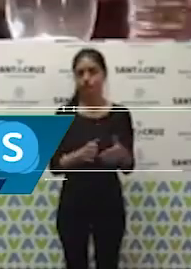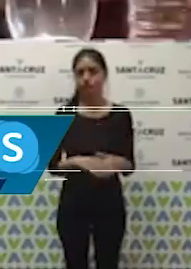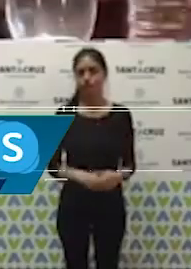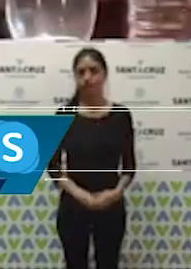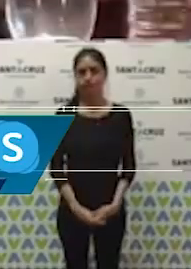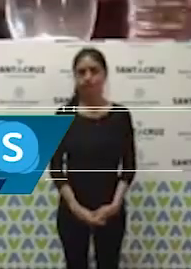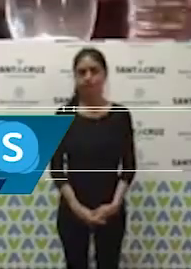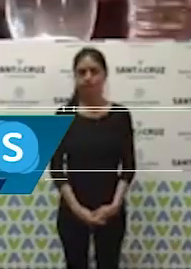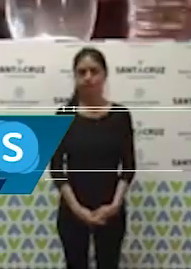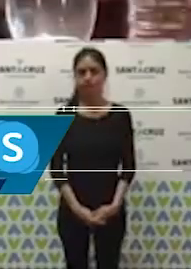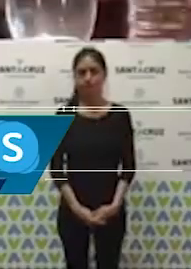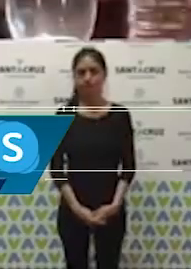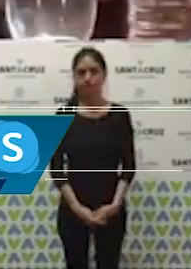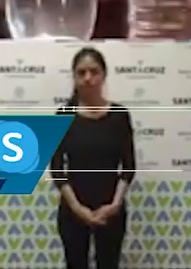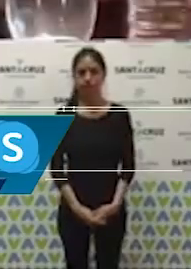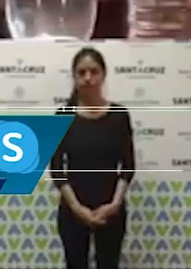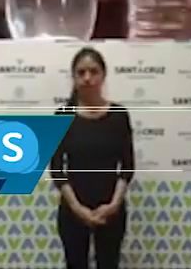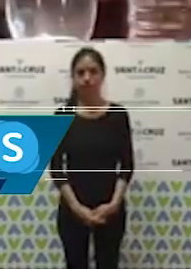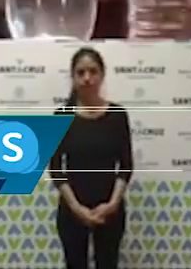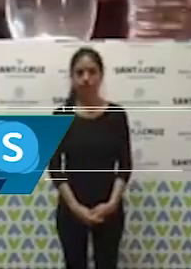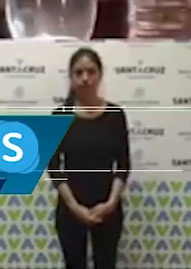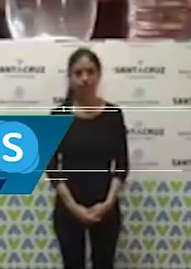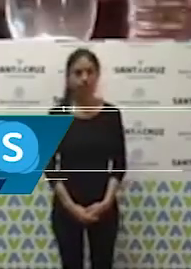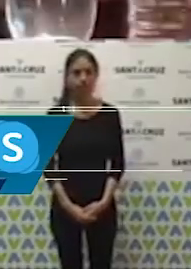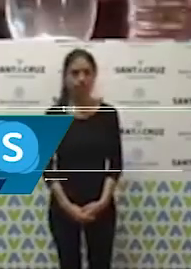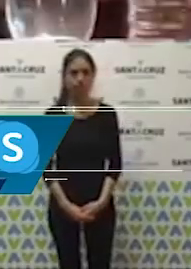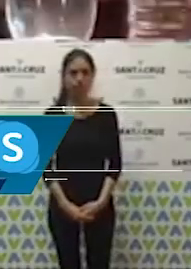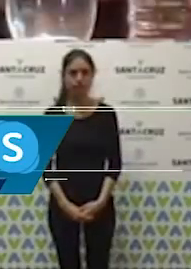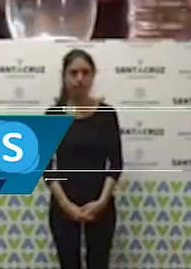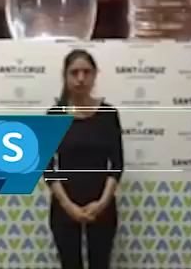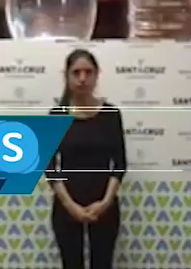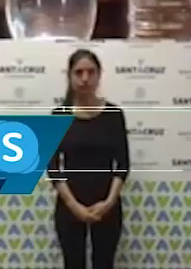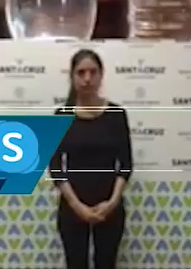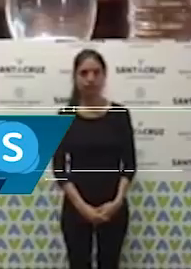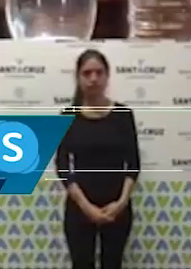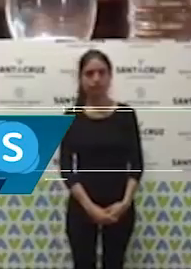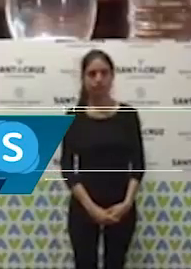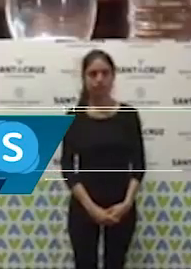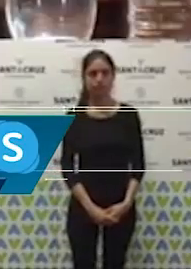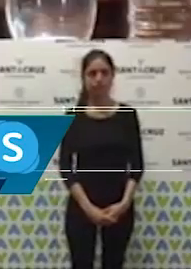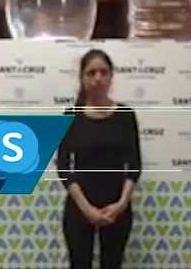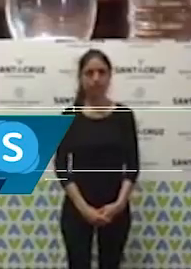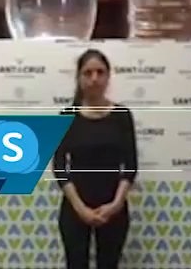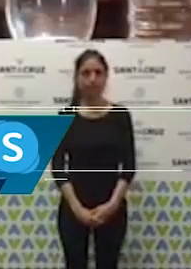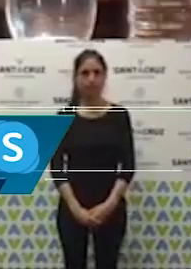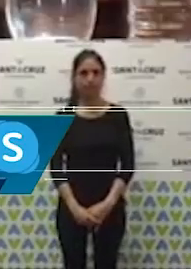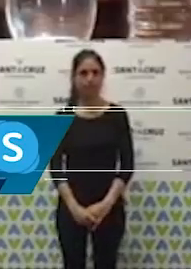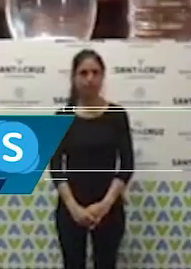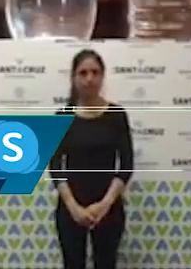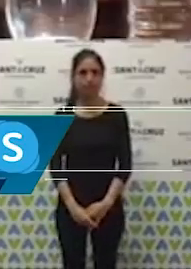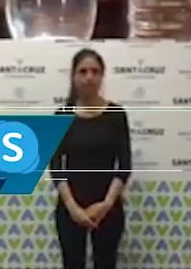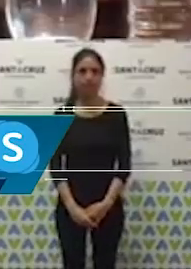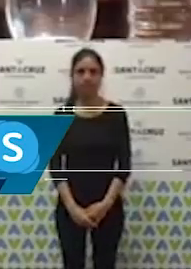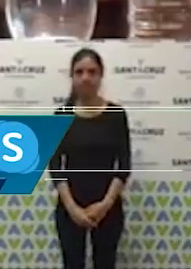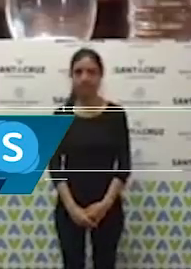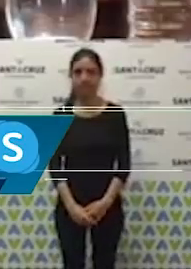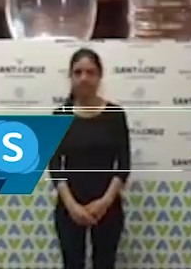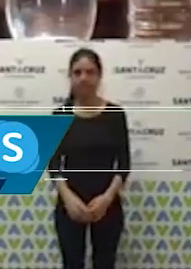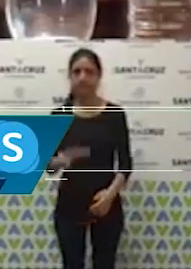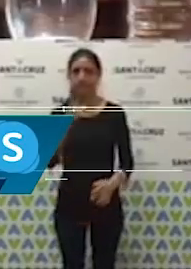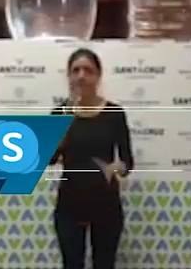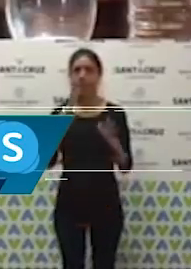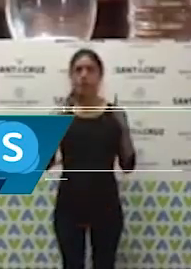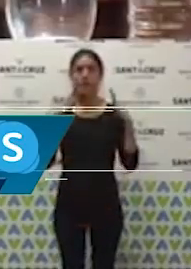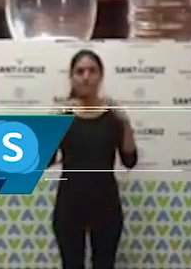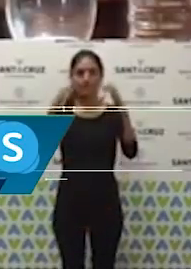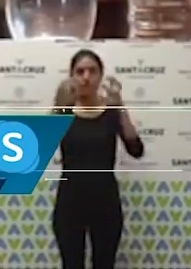este auditor es el responsable de esta auditoría, que Matilde Samuel dice que vaya a la Fiscalía, pero que no ha enseñado a nadie, de un personaje muy